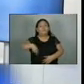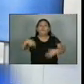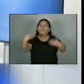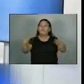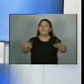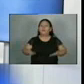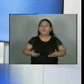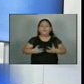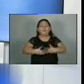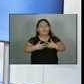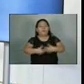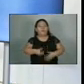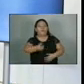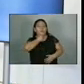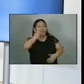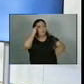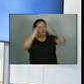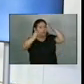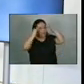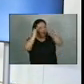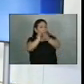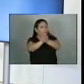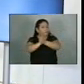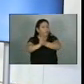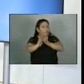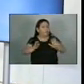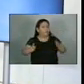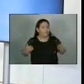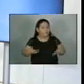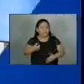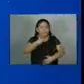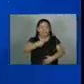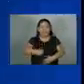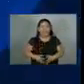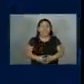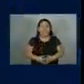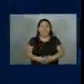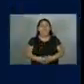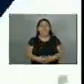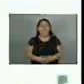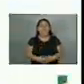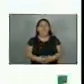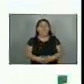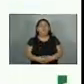A Acontecer Empresarial, es un gusto saludarlos. A continuación, las noticias.